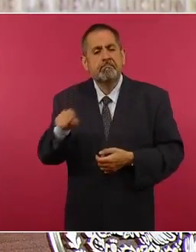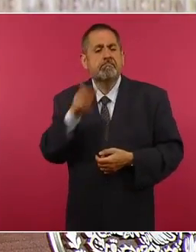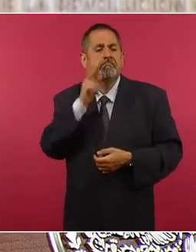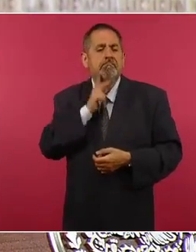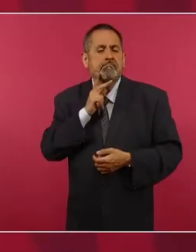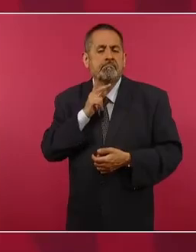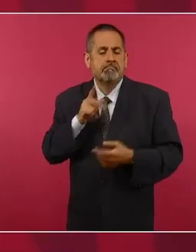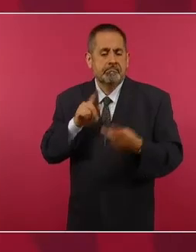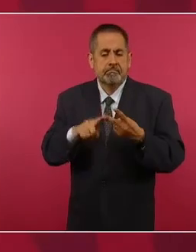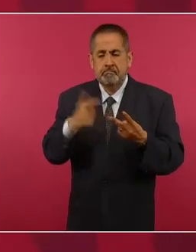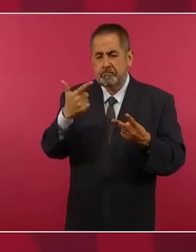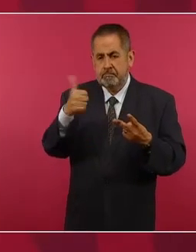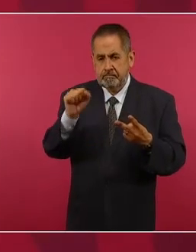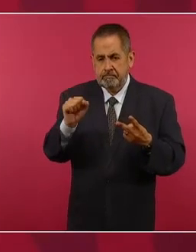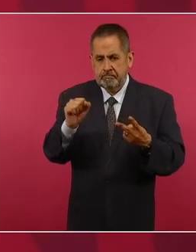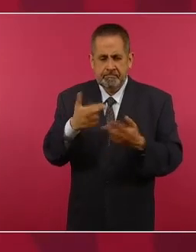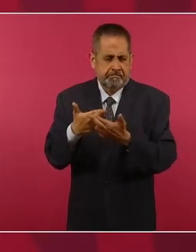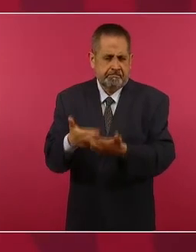petróleo y de gas,